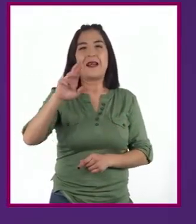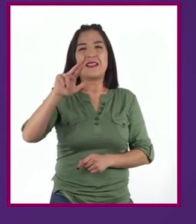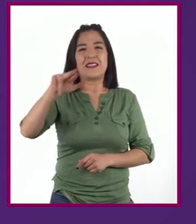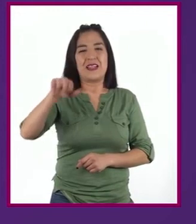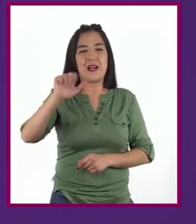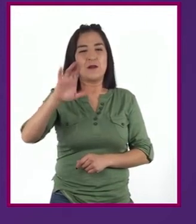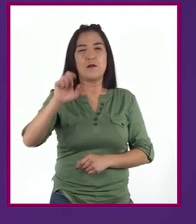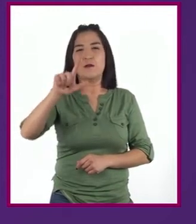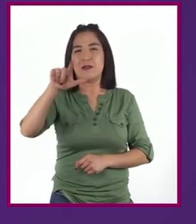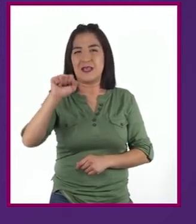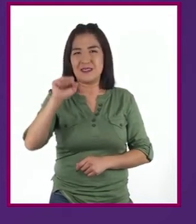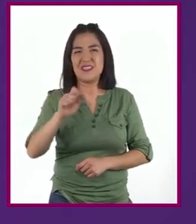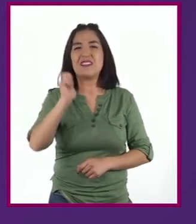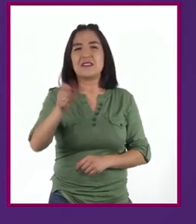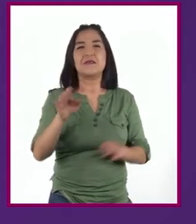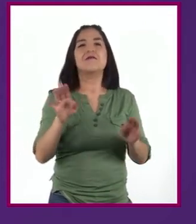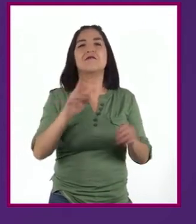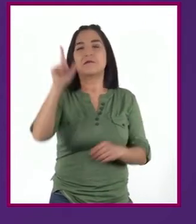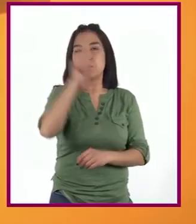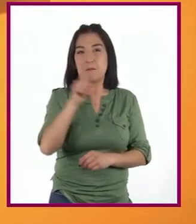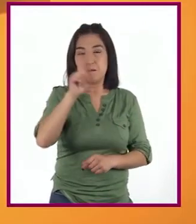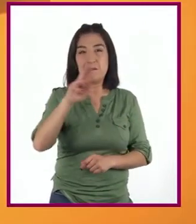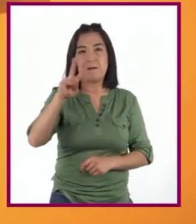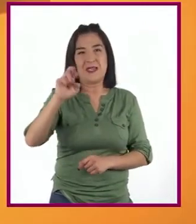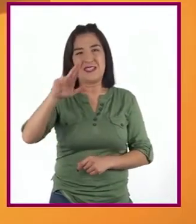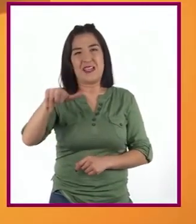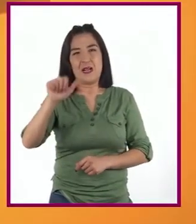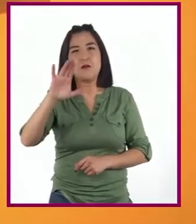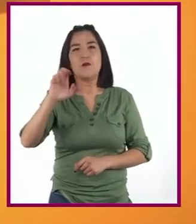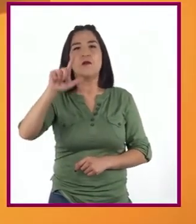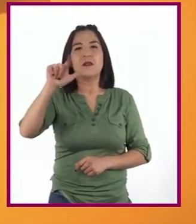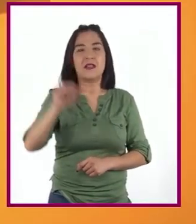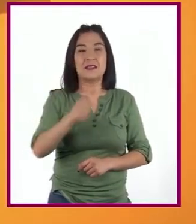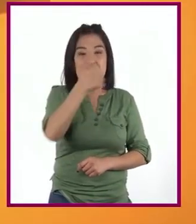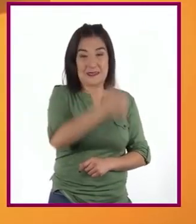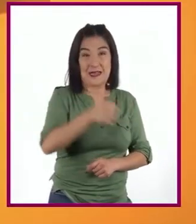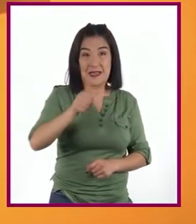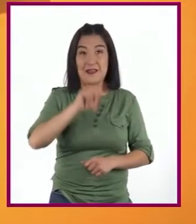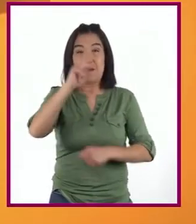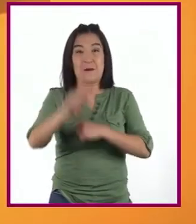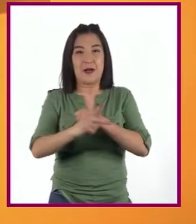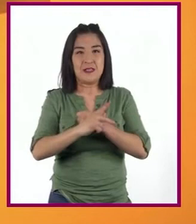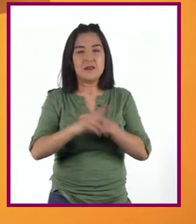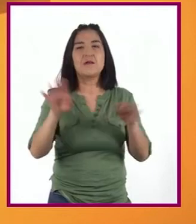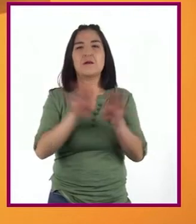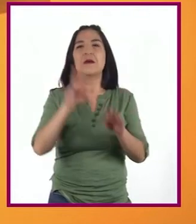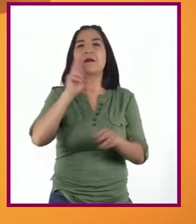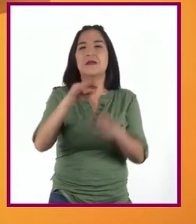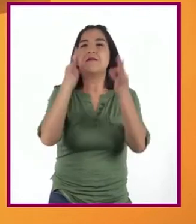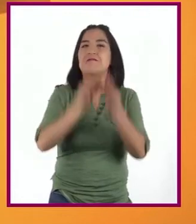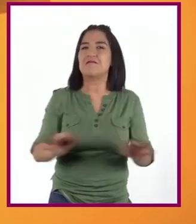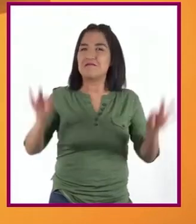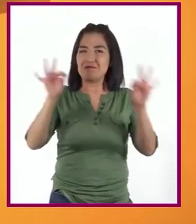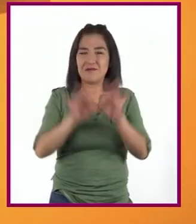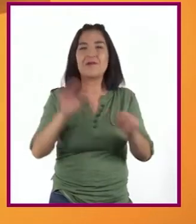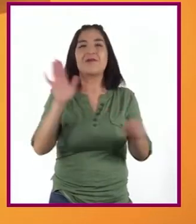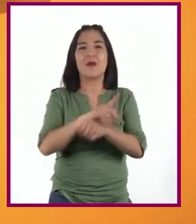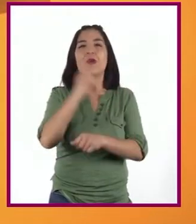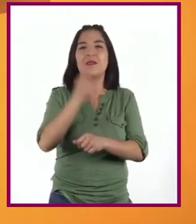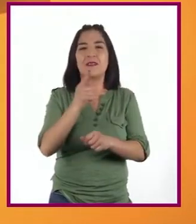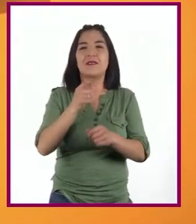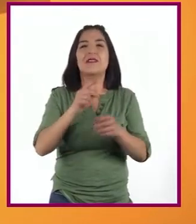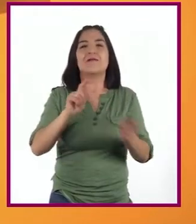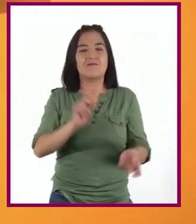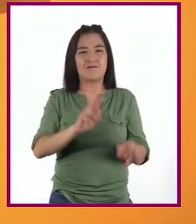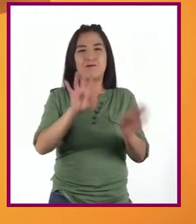el romanticismo, las lenguas vernáculas, las propias de cada país, cobraron gran importancia, ya que se volvieron